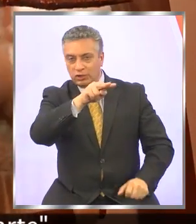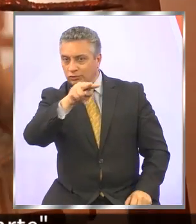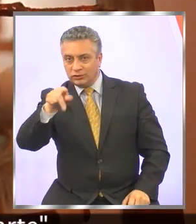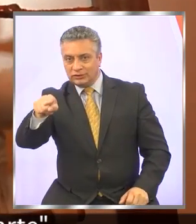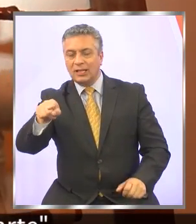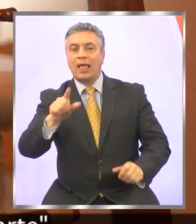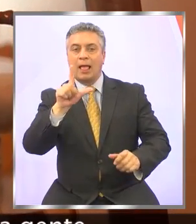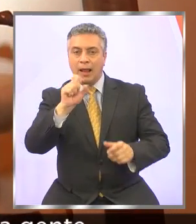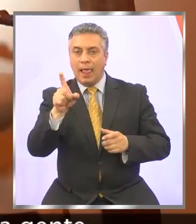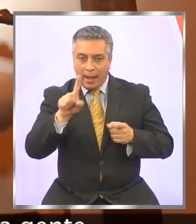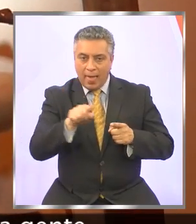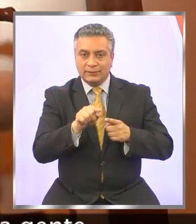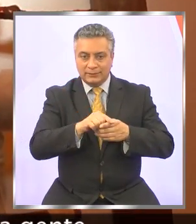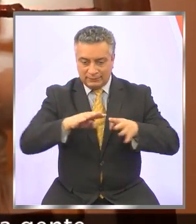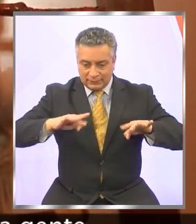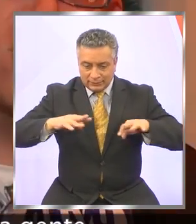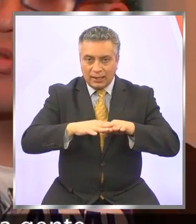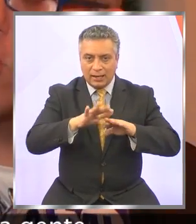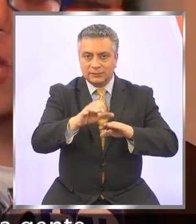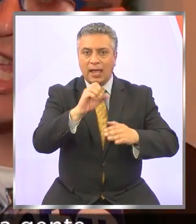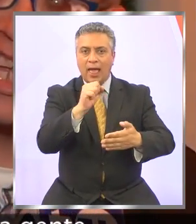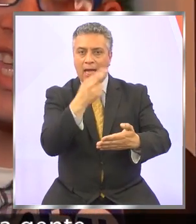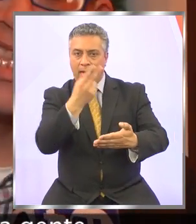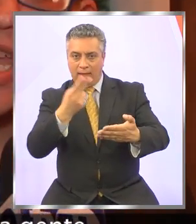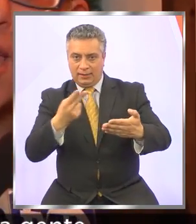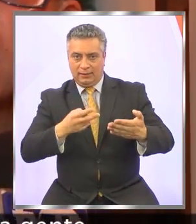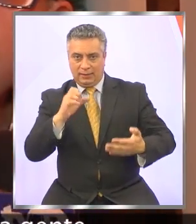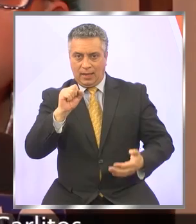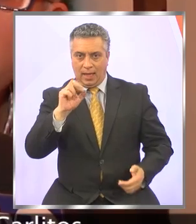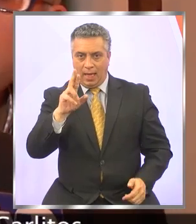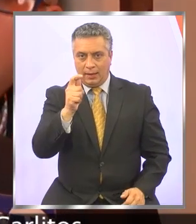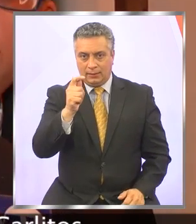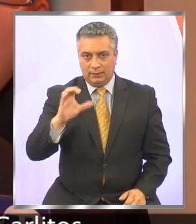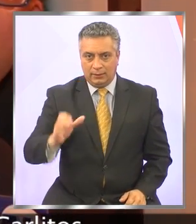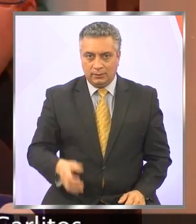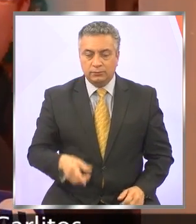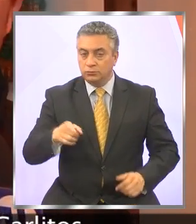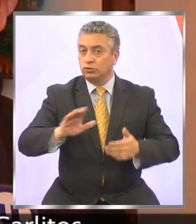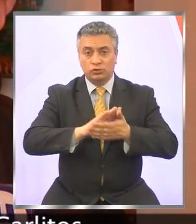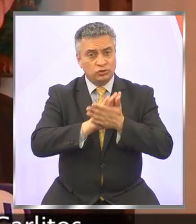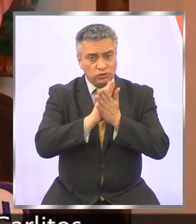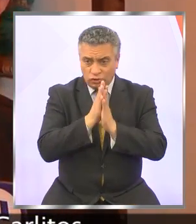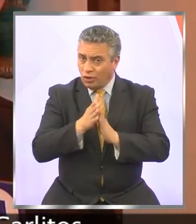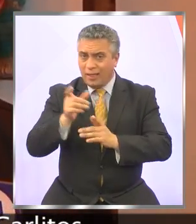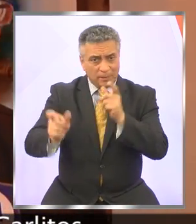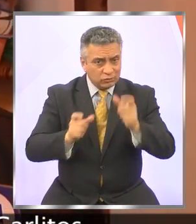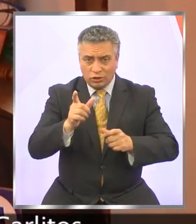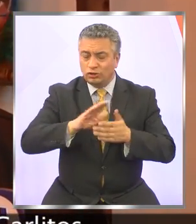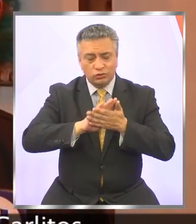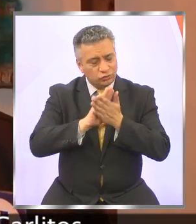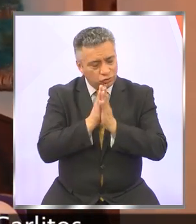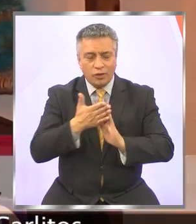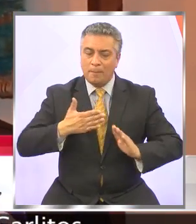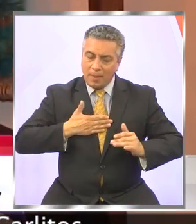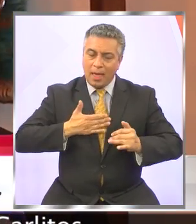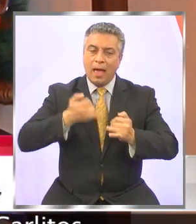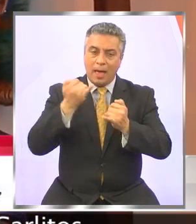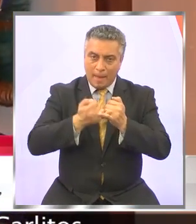y Arte. Puedo compartir con toda la gente, con todos mis amigos de